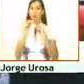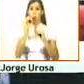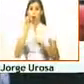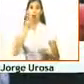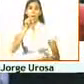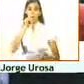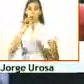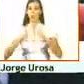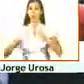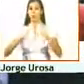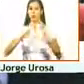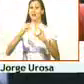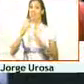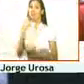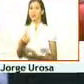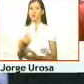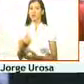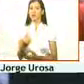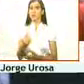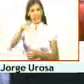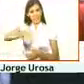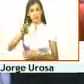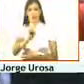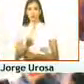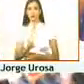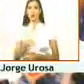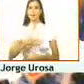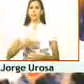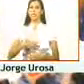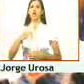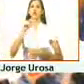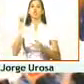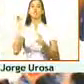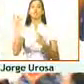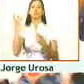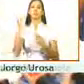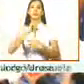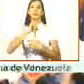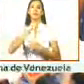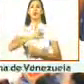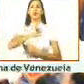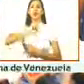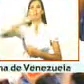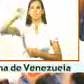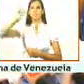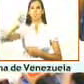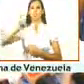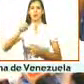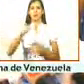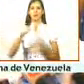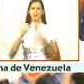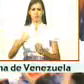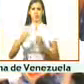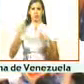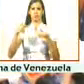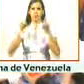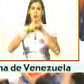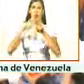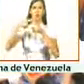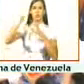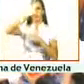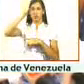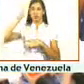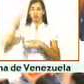comunicado asegurará que en Venezuela se pretende instaurar un socialismo marxista. Vemos con asombro cómo de